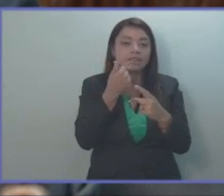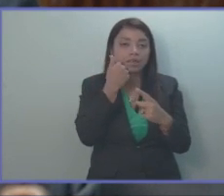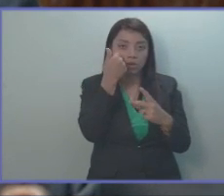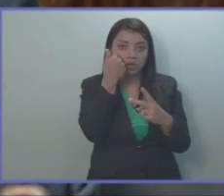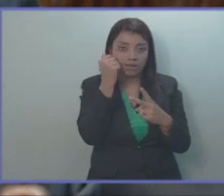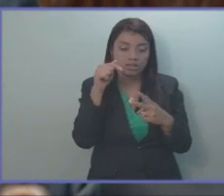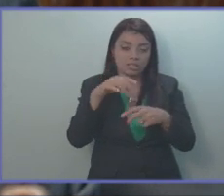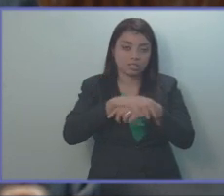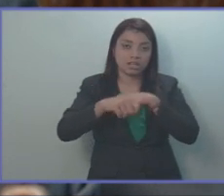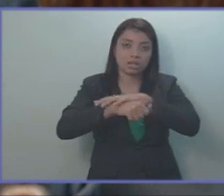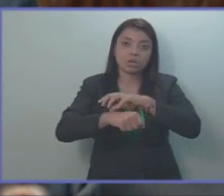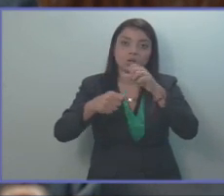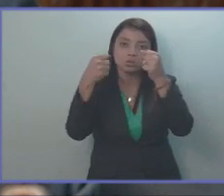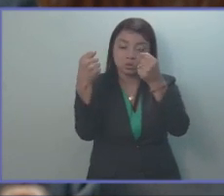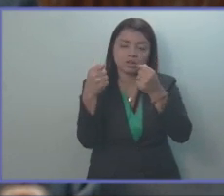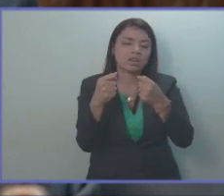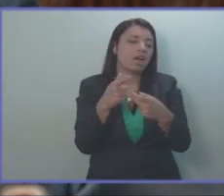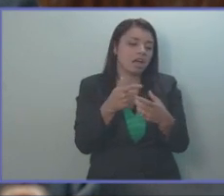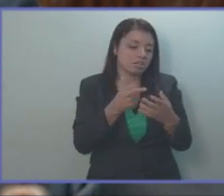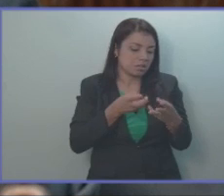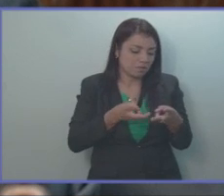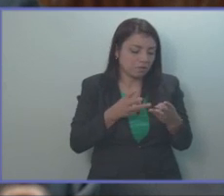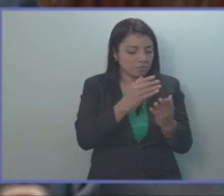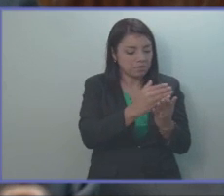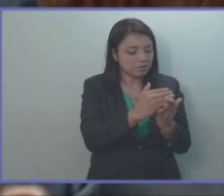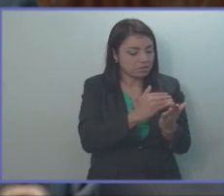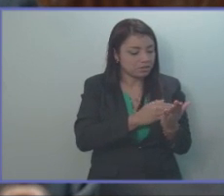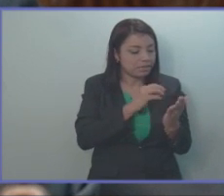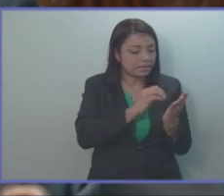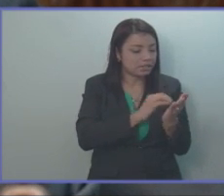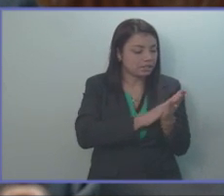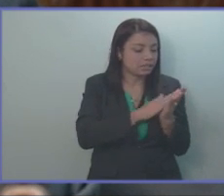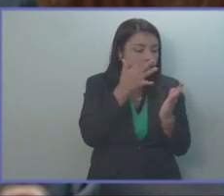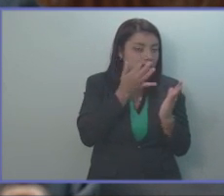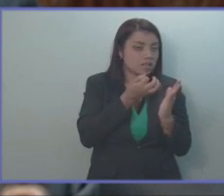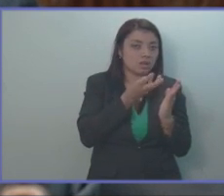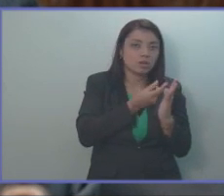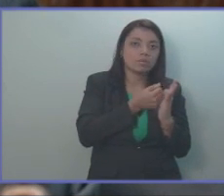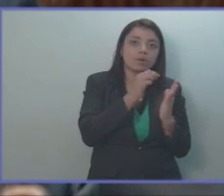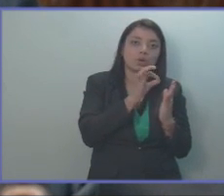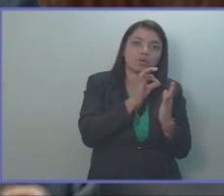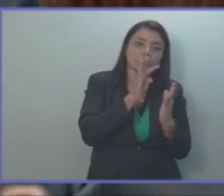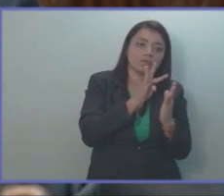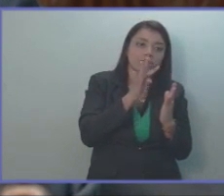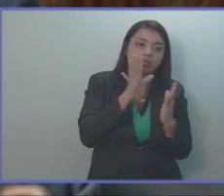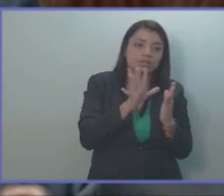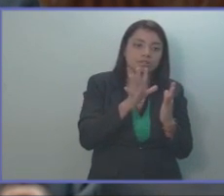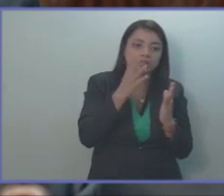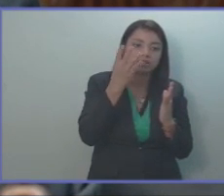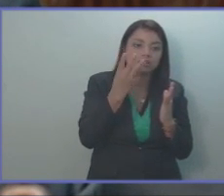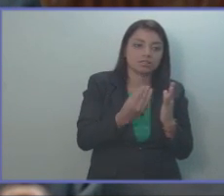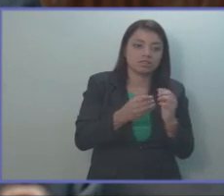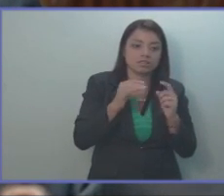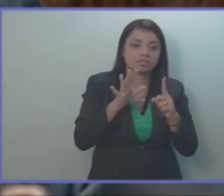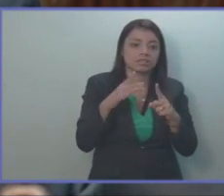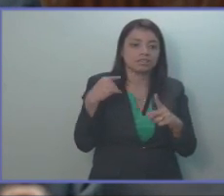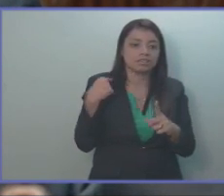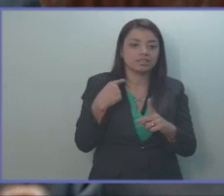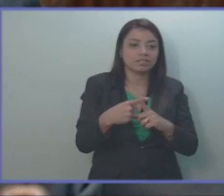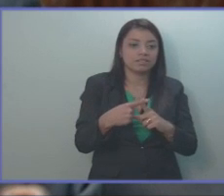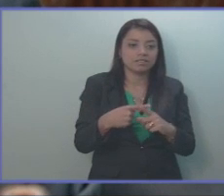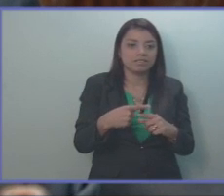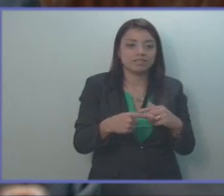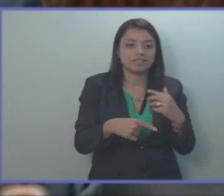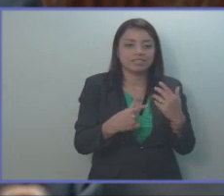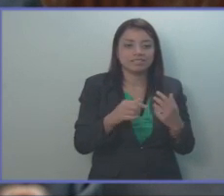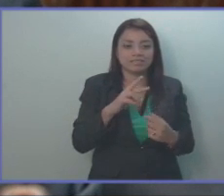que fueron retomadas por el decreto legislativo número 945 de fecha 6 de abril de